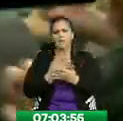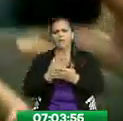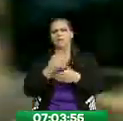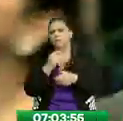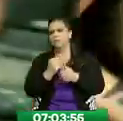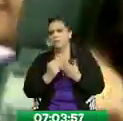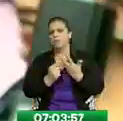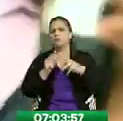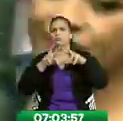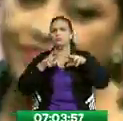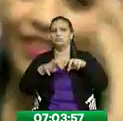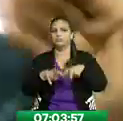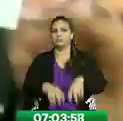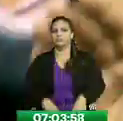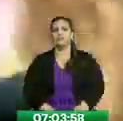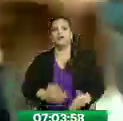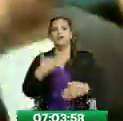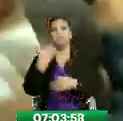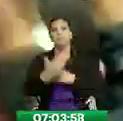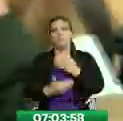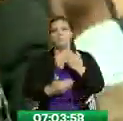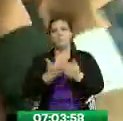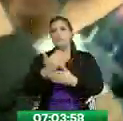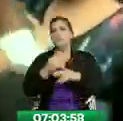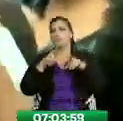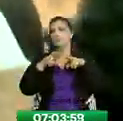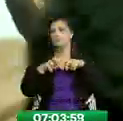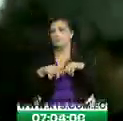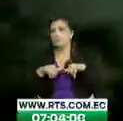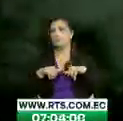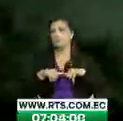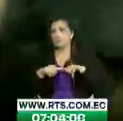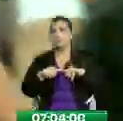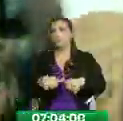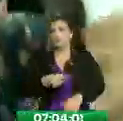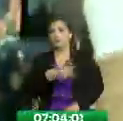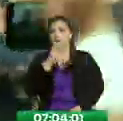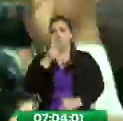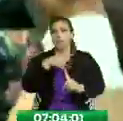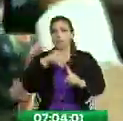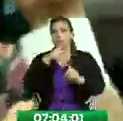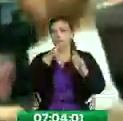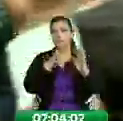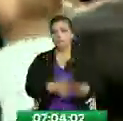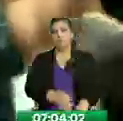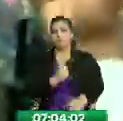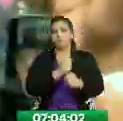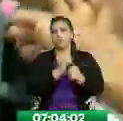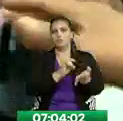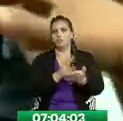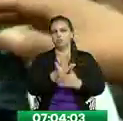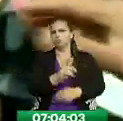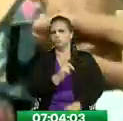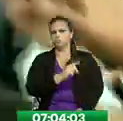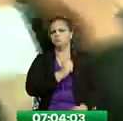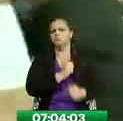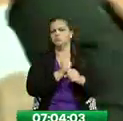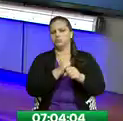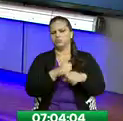el proceso legal continúa y Pavón logró no ser despojada del cargo, informó Héctor